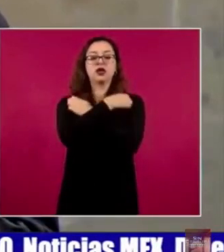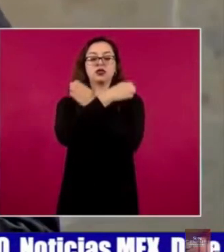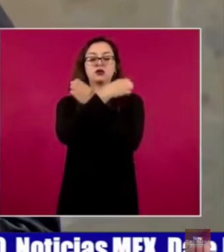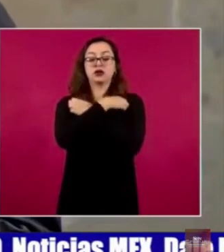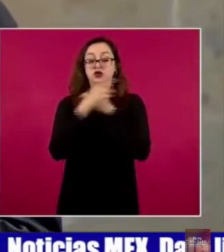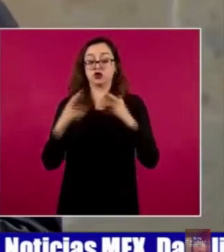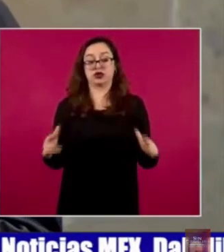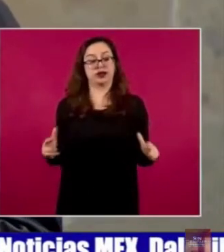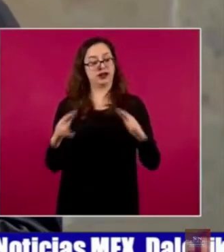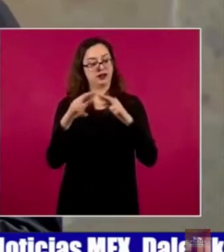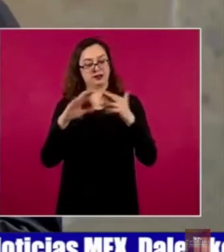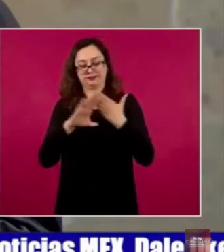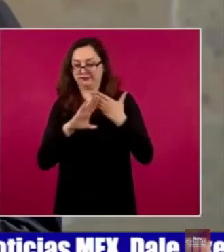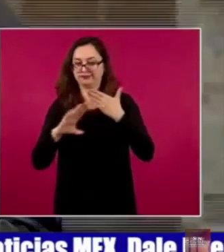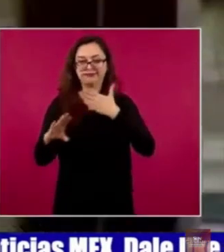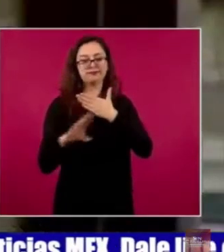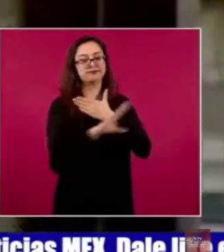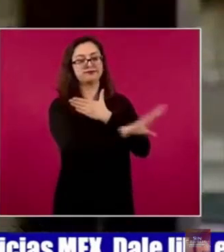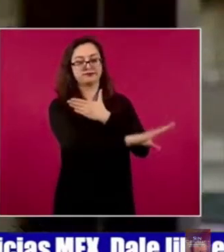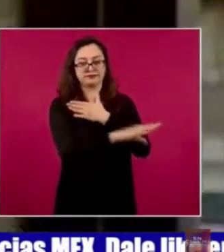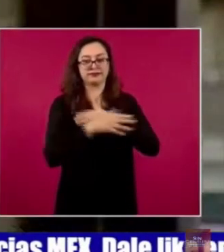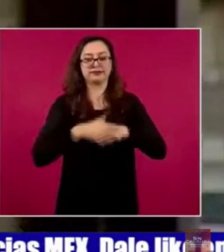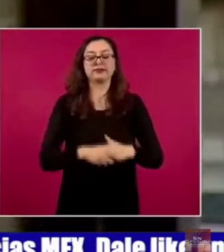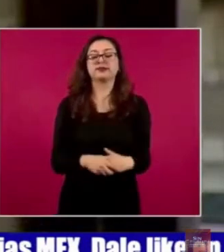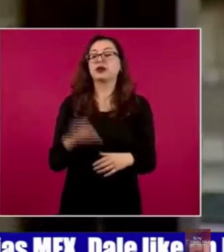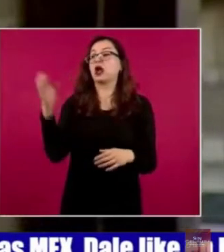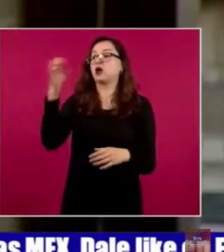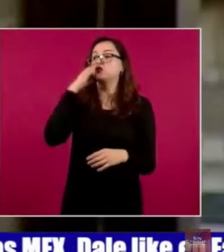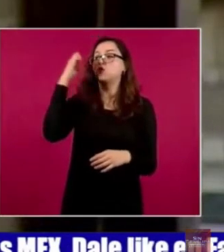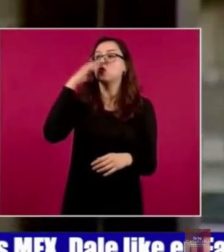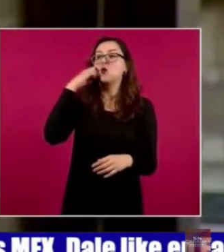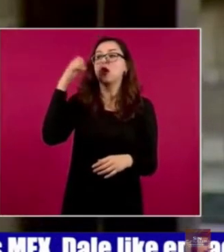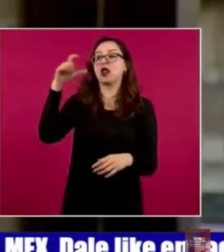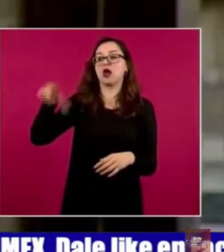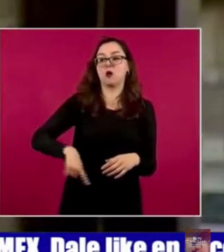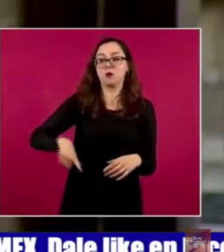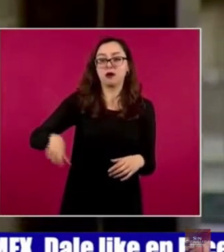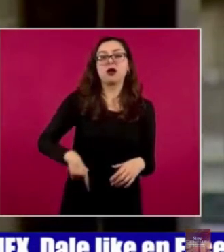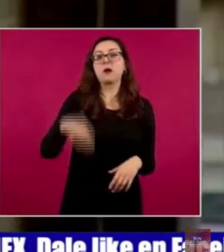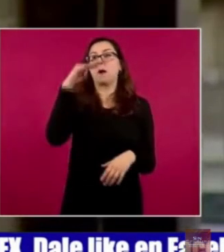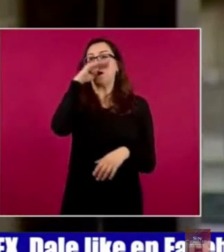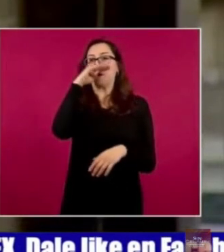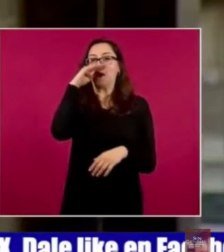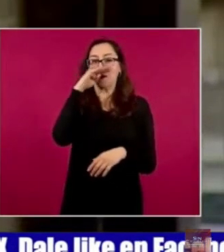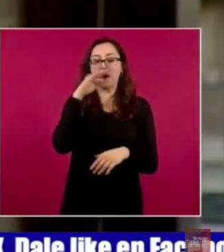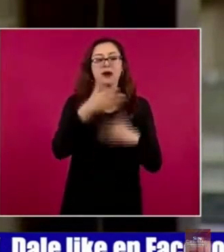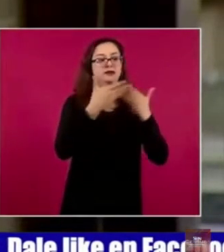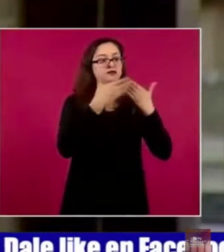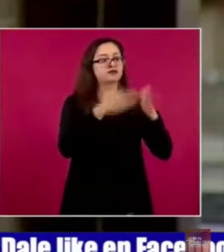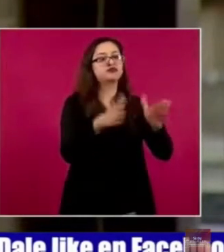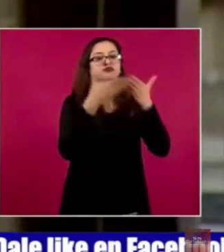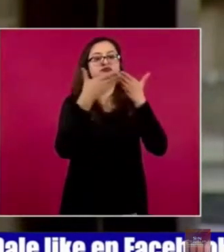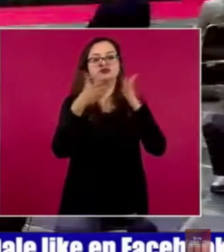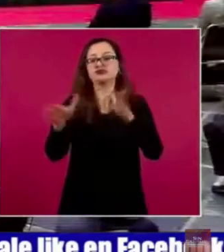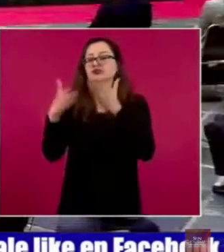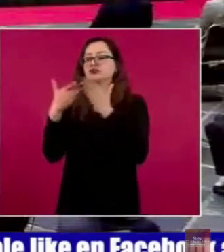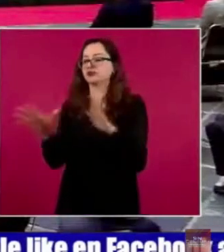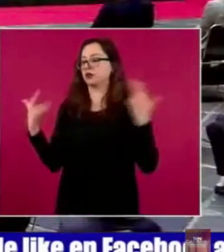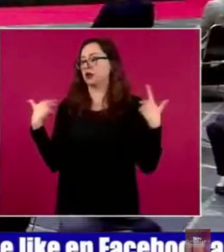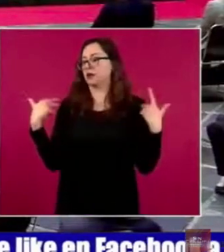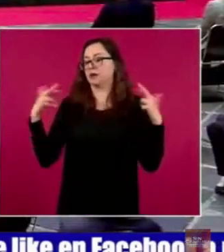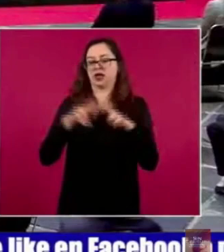laica, el aumento de escuelas públicas, sueldos justos a los